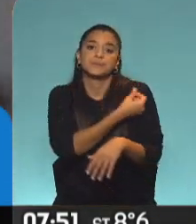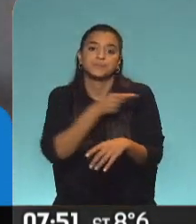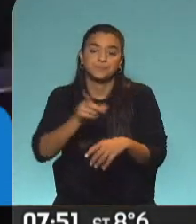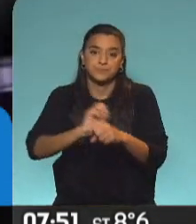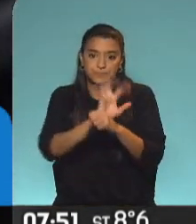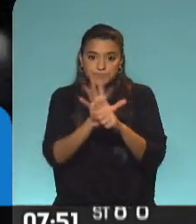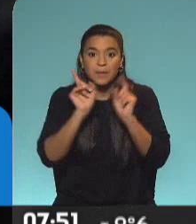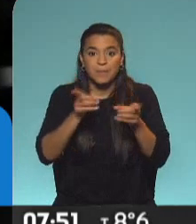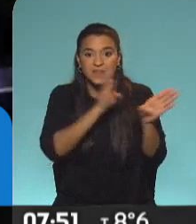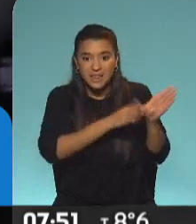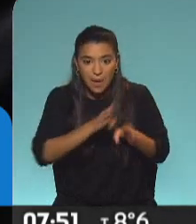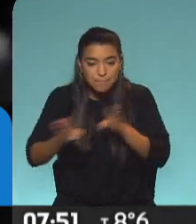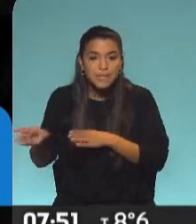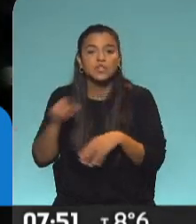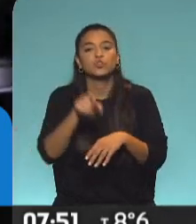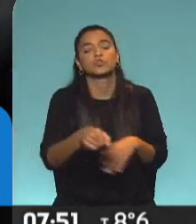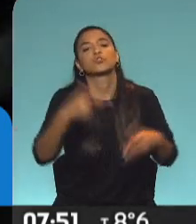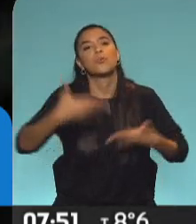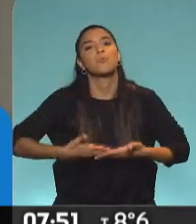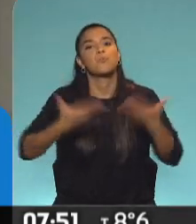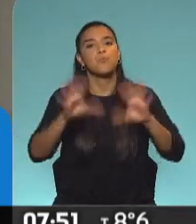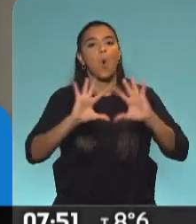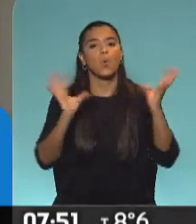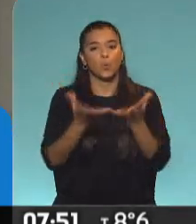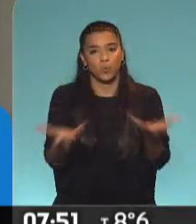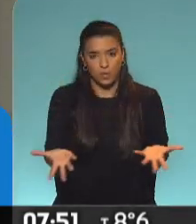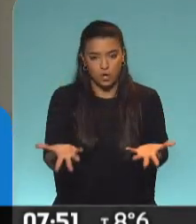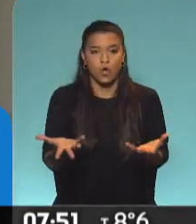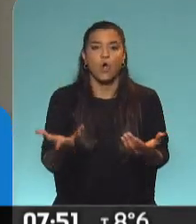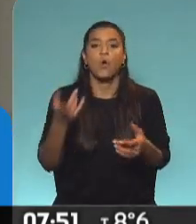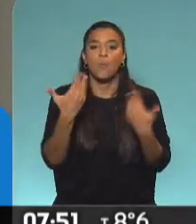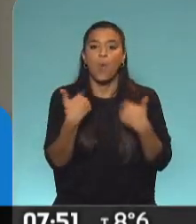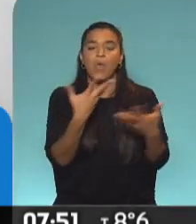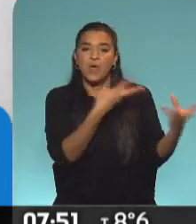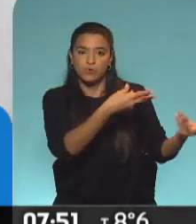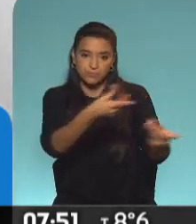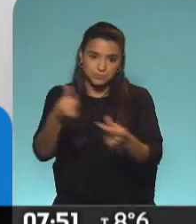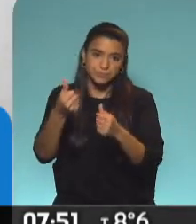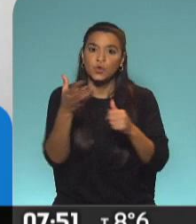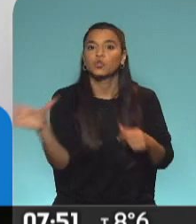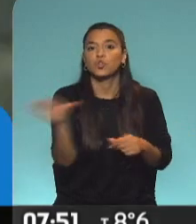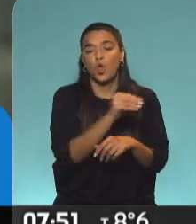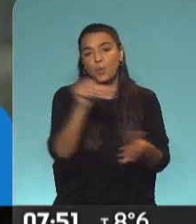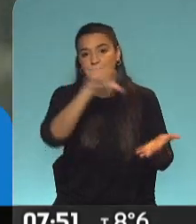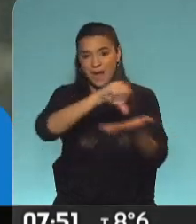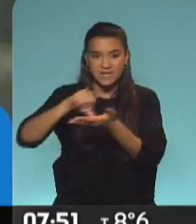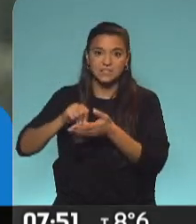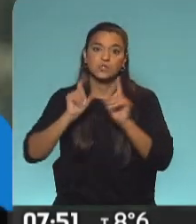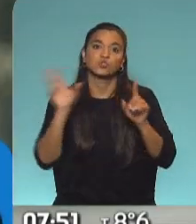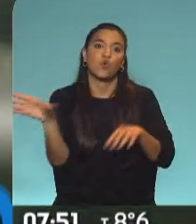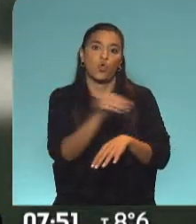el tratamiento sea un bien público global y se pueda acceder equitativamente entre todos los países del mundo y todas las poblaciones.